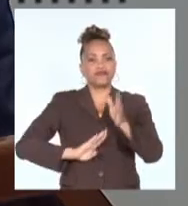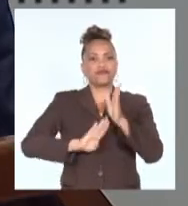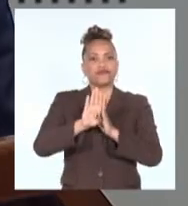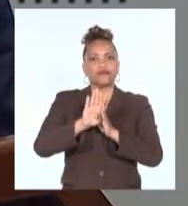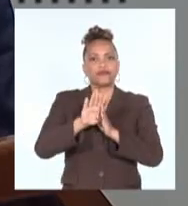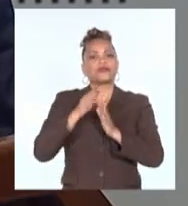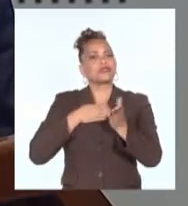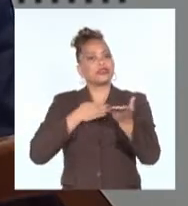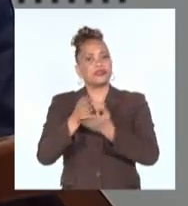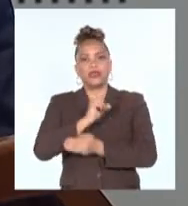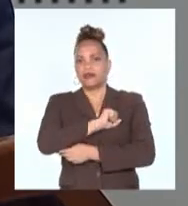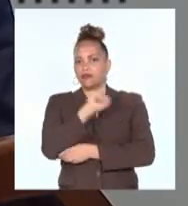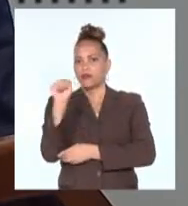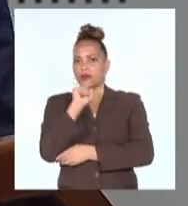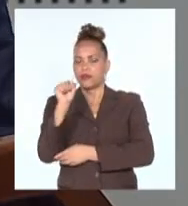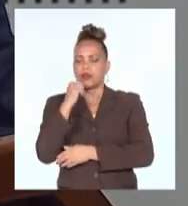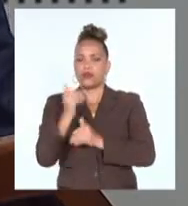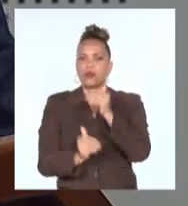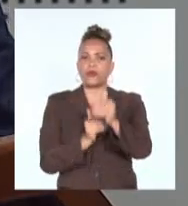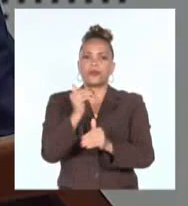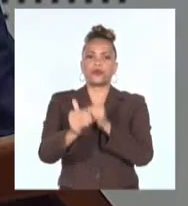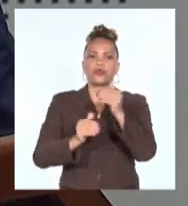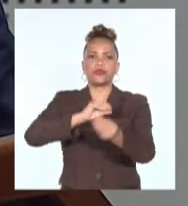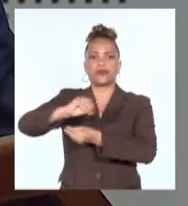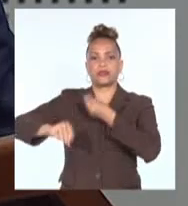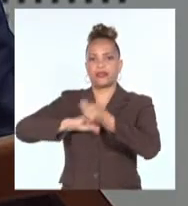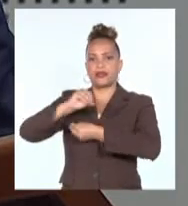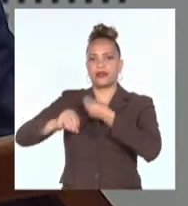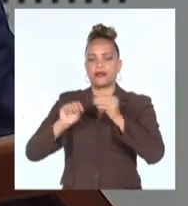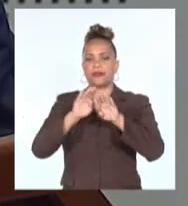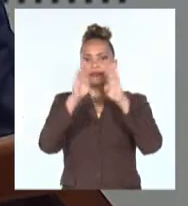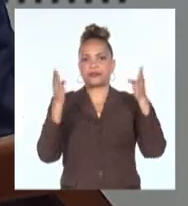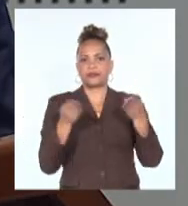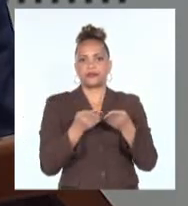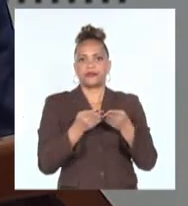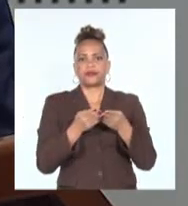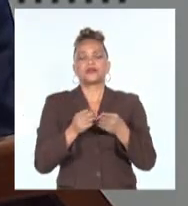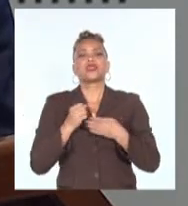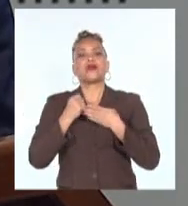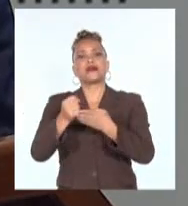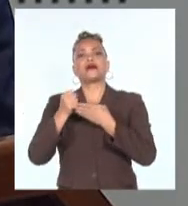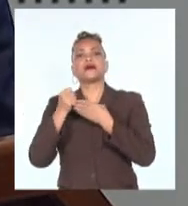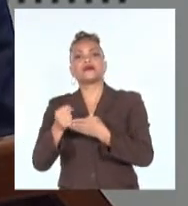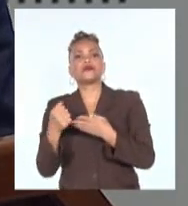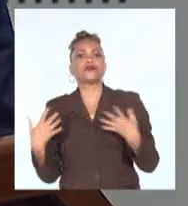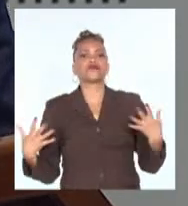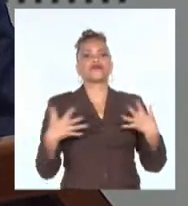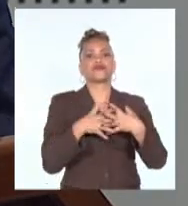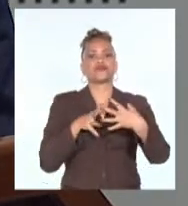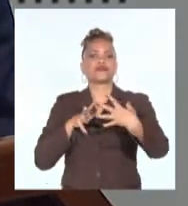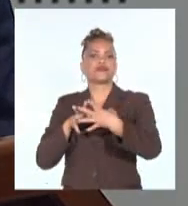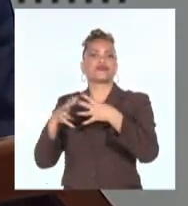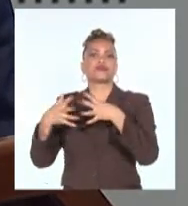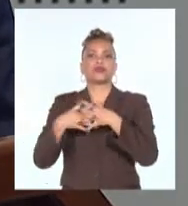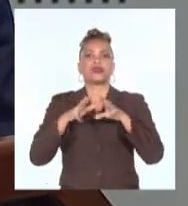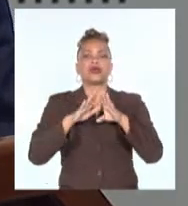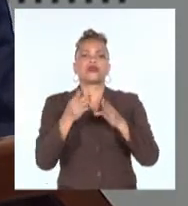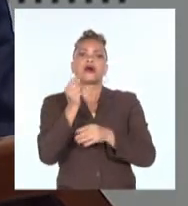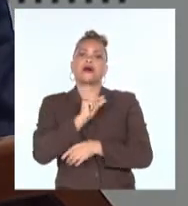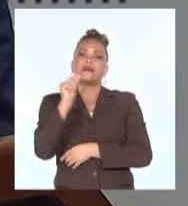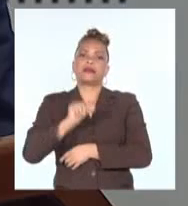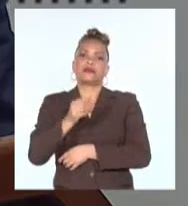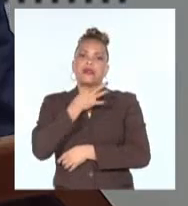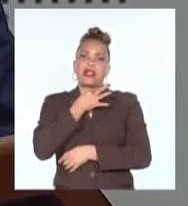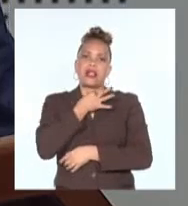a la vanguardia de los procesos de la gobernanza global y seguir brindando apoyo coherente y cohesivo a quienes más lo